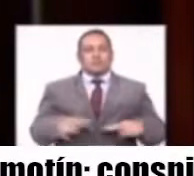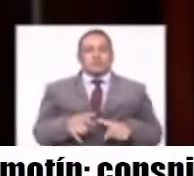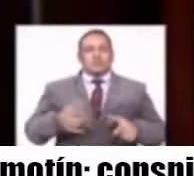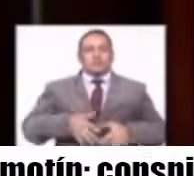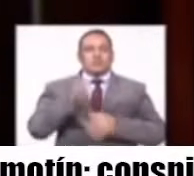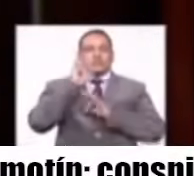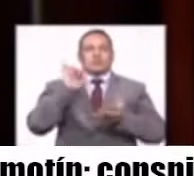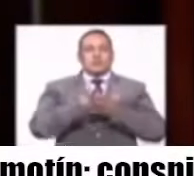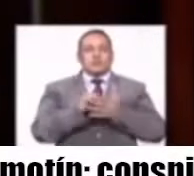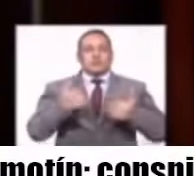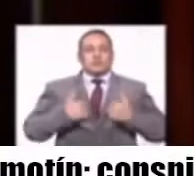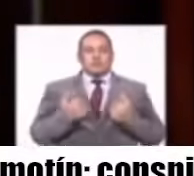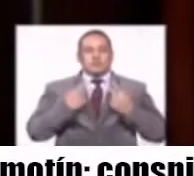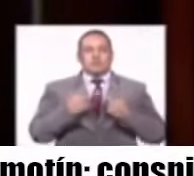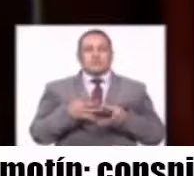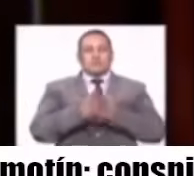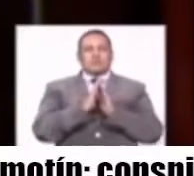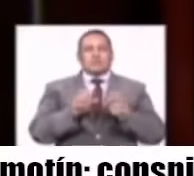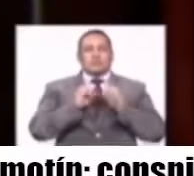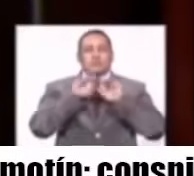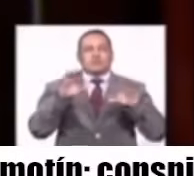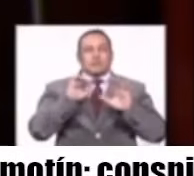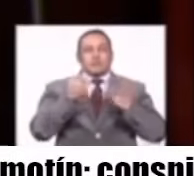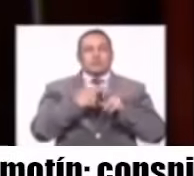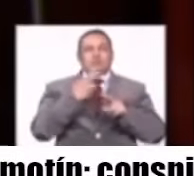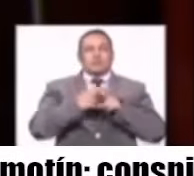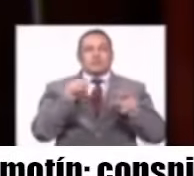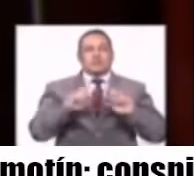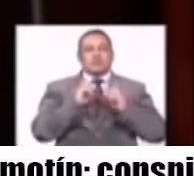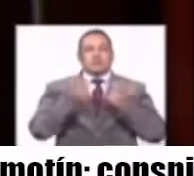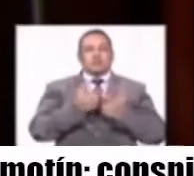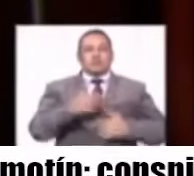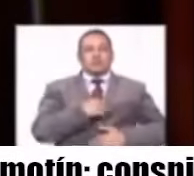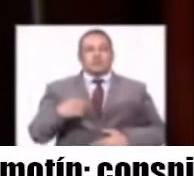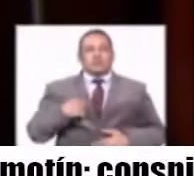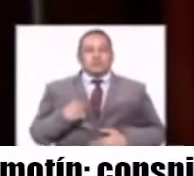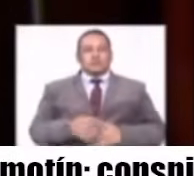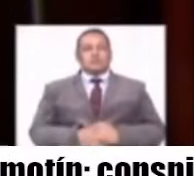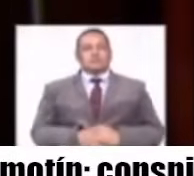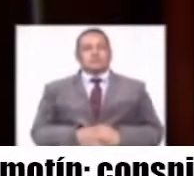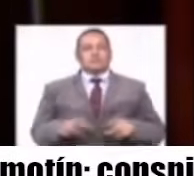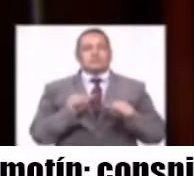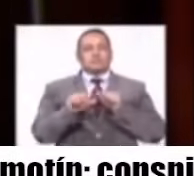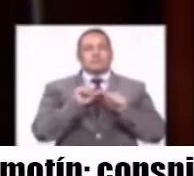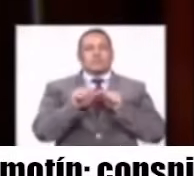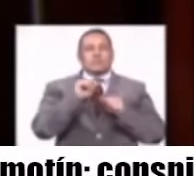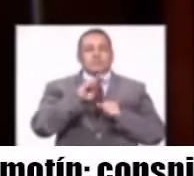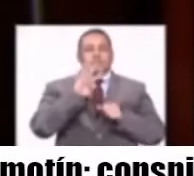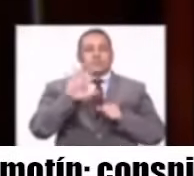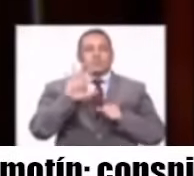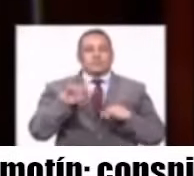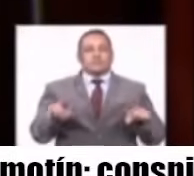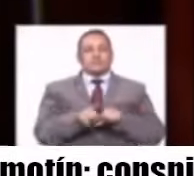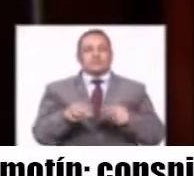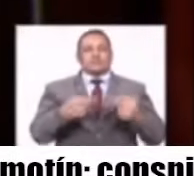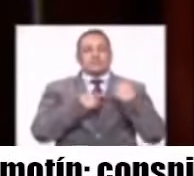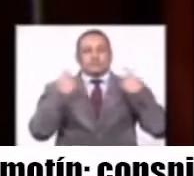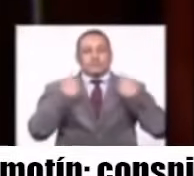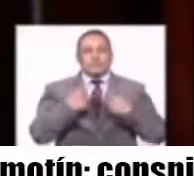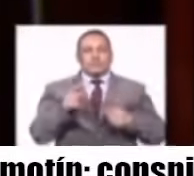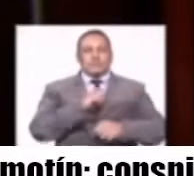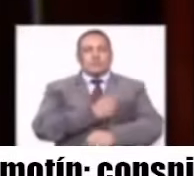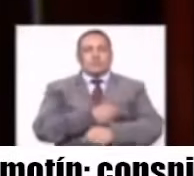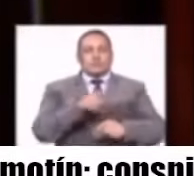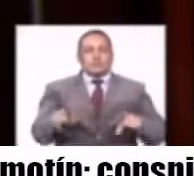o asambleas que convocaba llamado Consejo de Ministros. El artículo 45, ejercicio del poder del